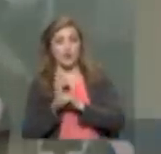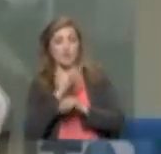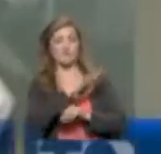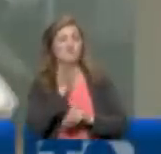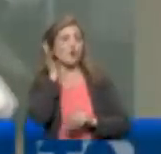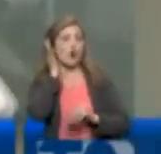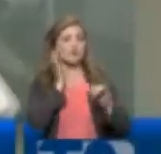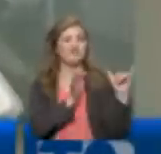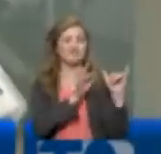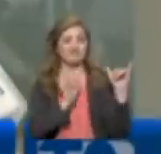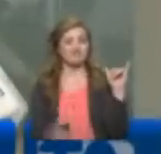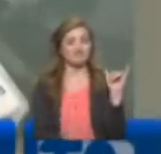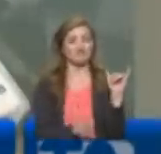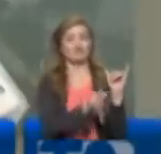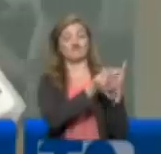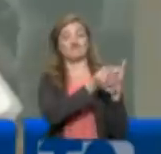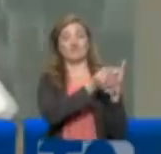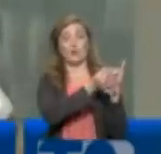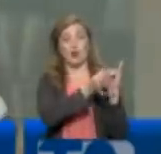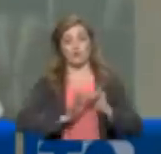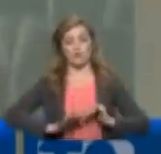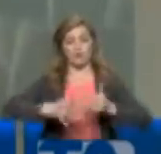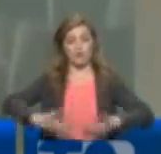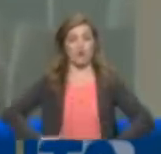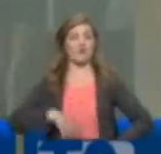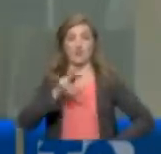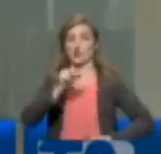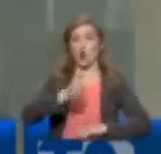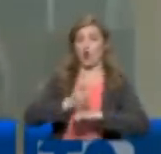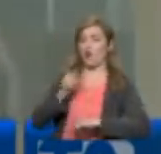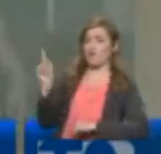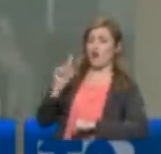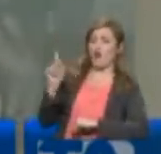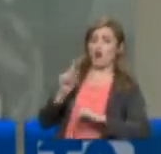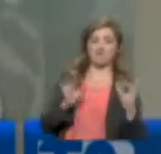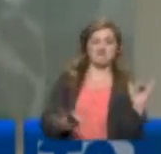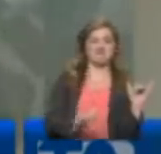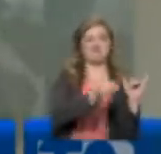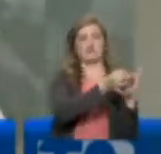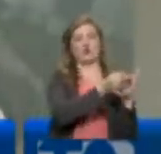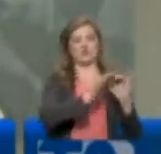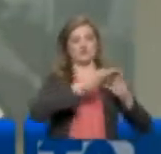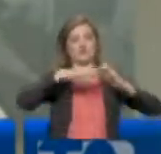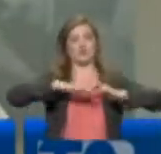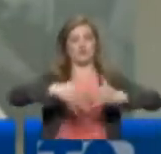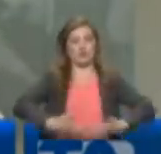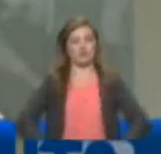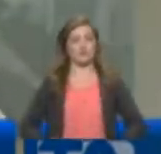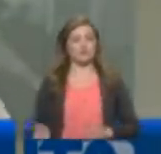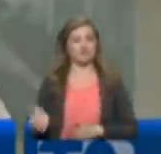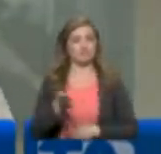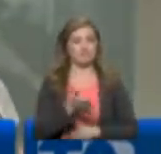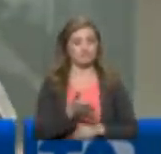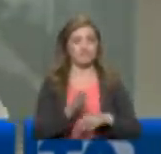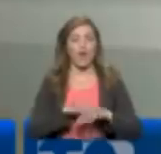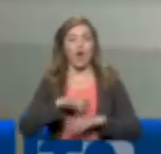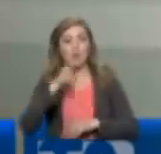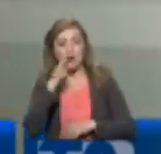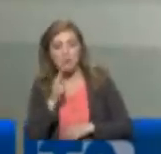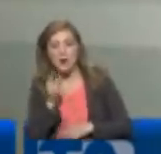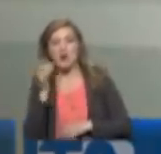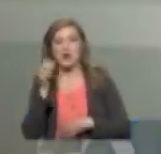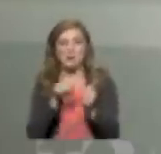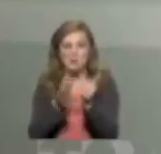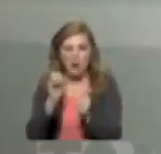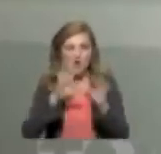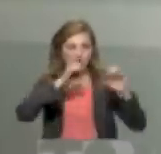en este caso el incesto y también cuando el feto tenga malformaciones genéticas desde